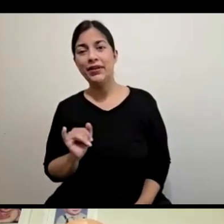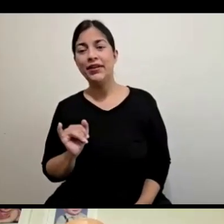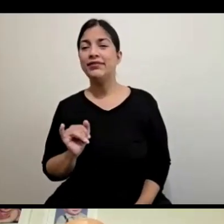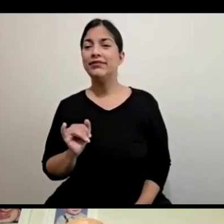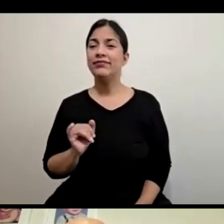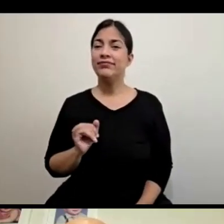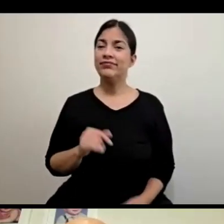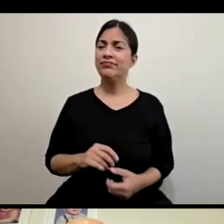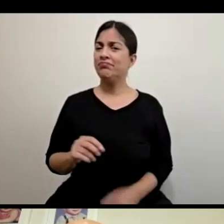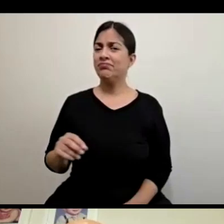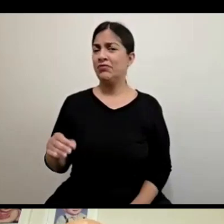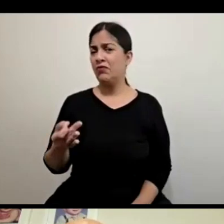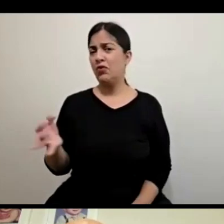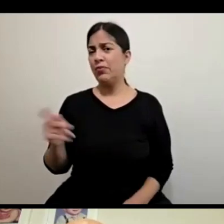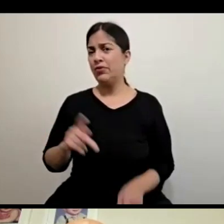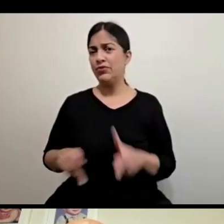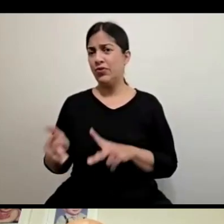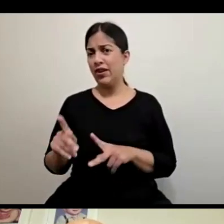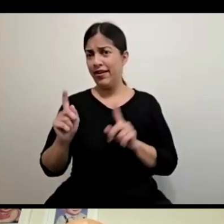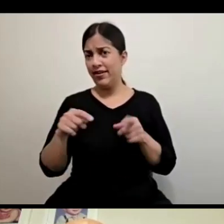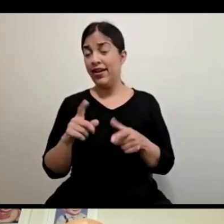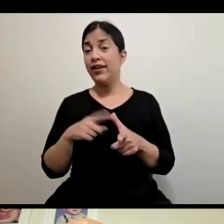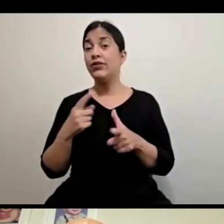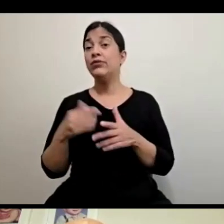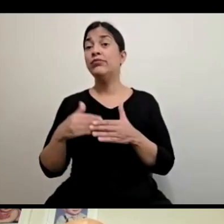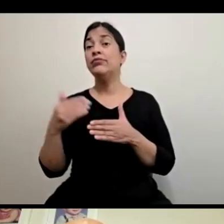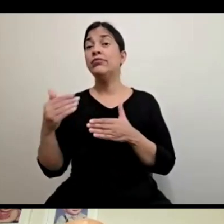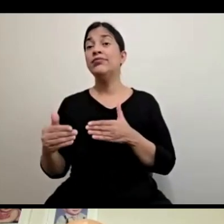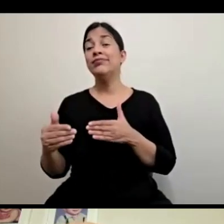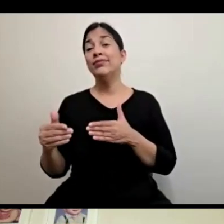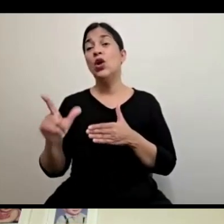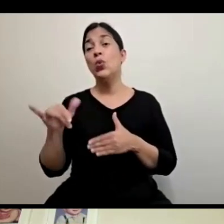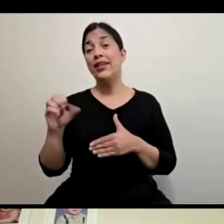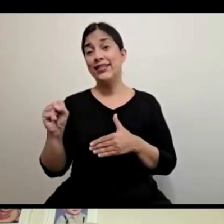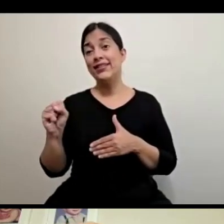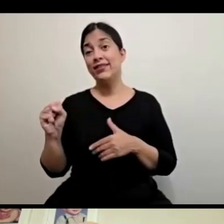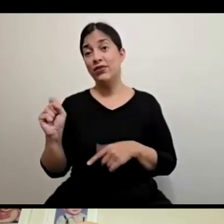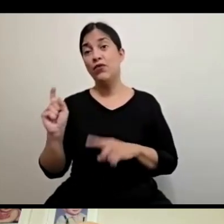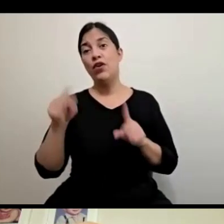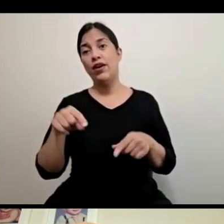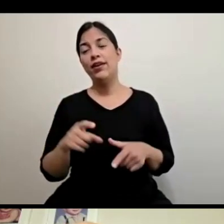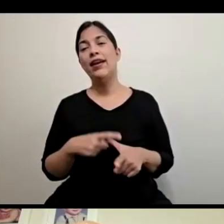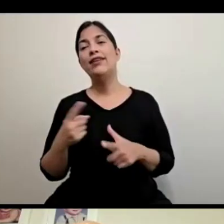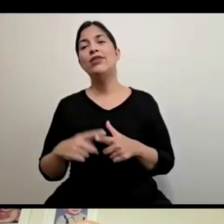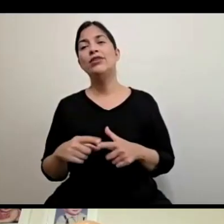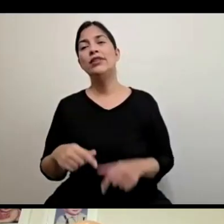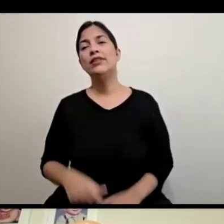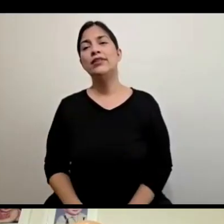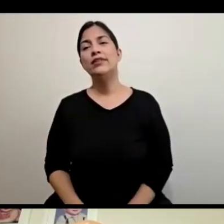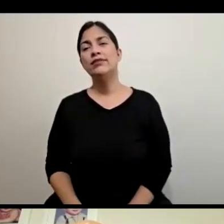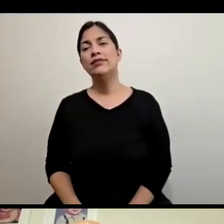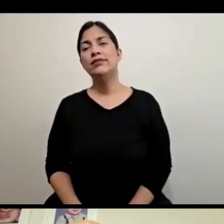Las 2 o 3 personas de la producción allá, y después vino Luis, hizo su escena. Y entonces había como